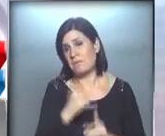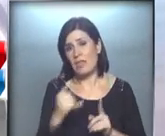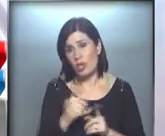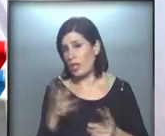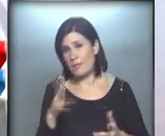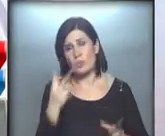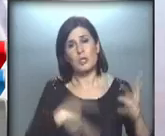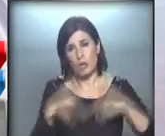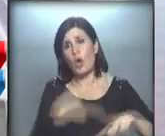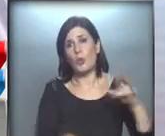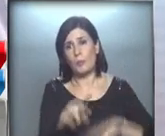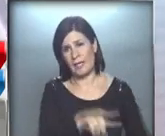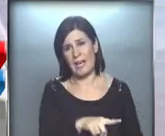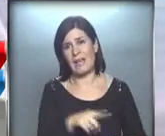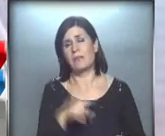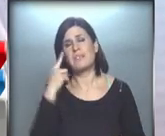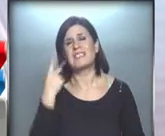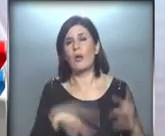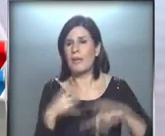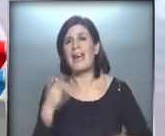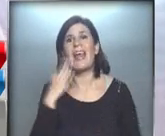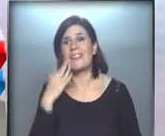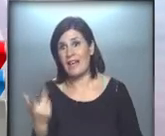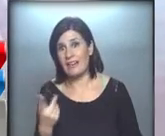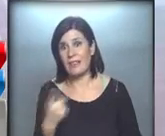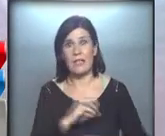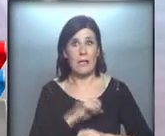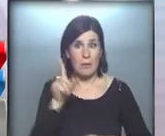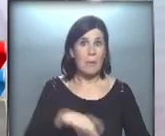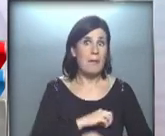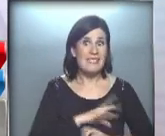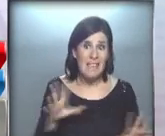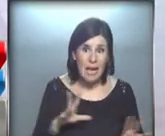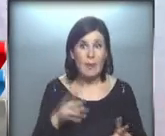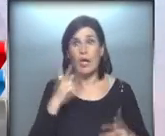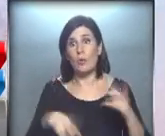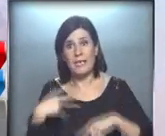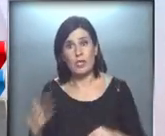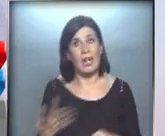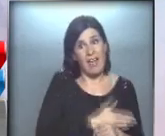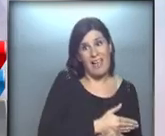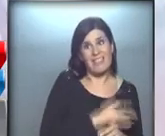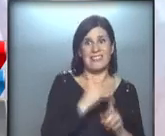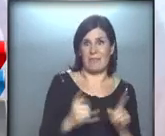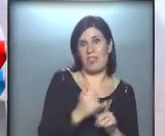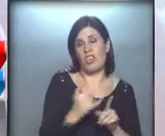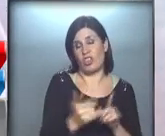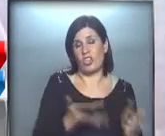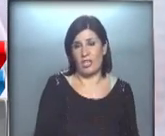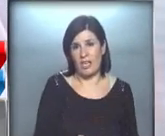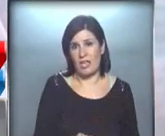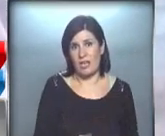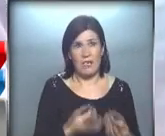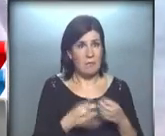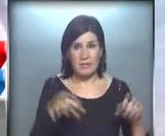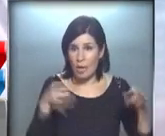ser intervenido en horas de la tarde. Los tiempos se acortaron, se aceleraron, fue sometido, o por lo menos comenzaba a ser